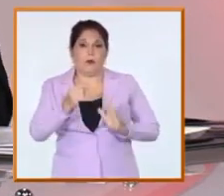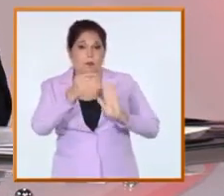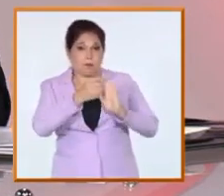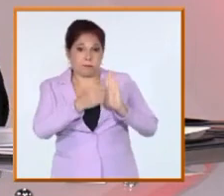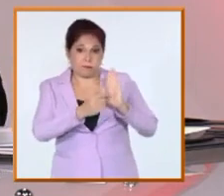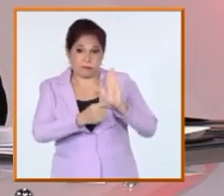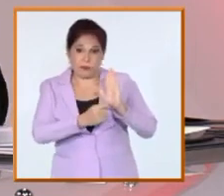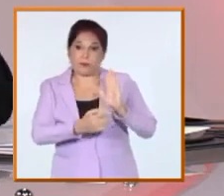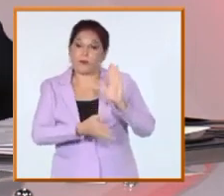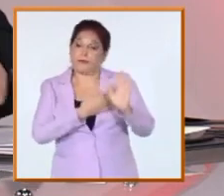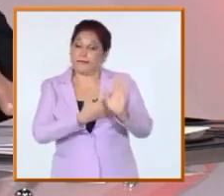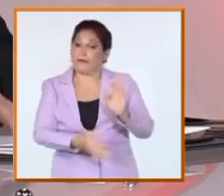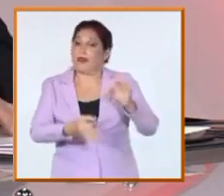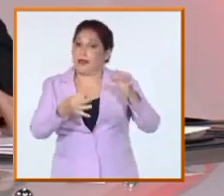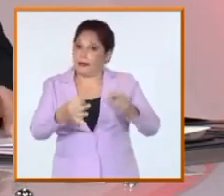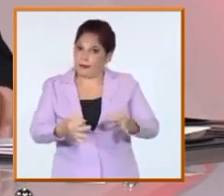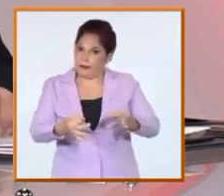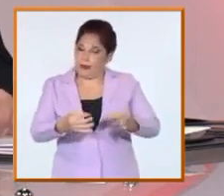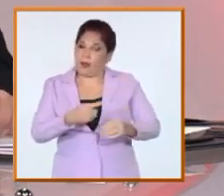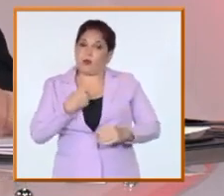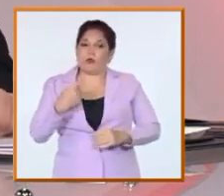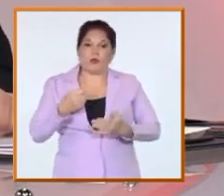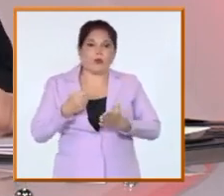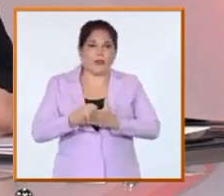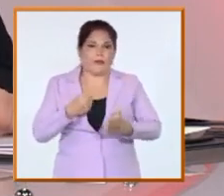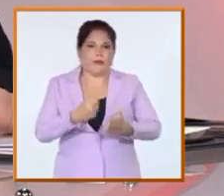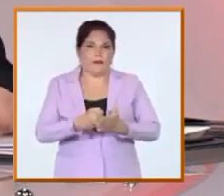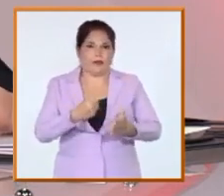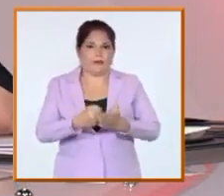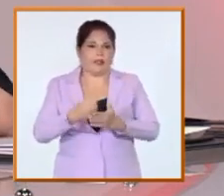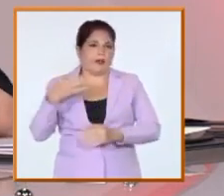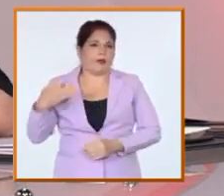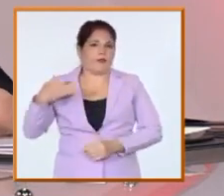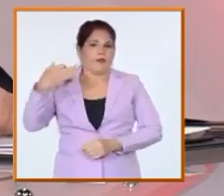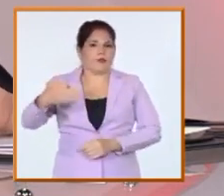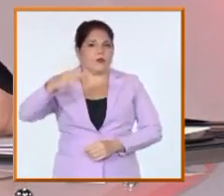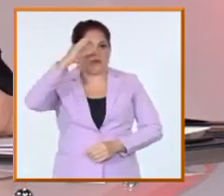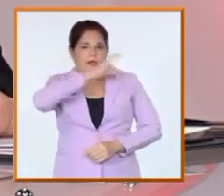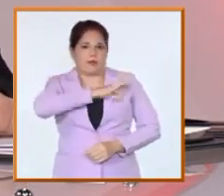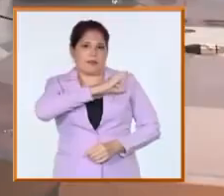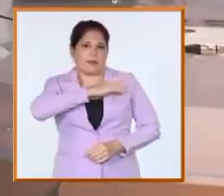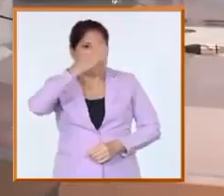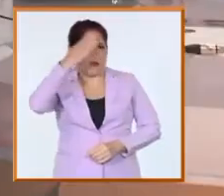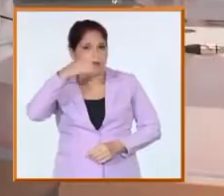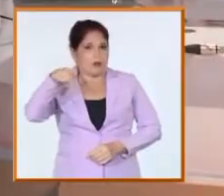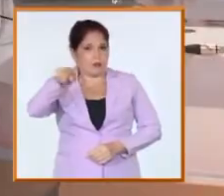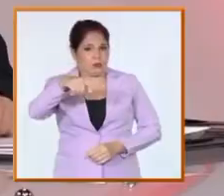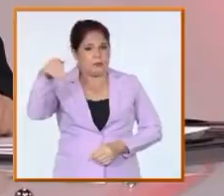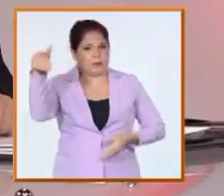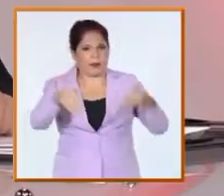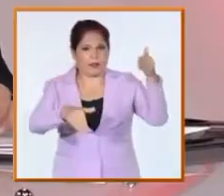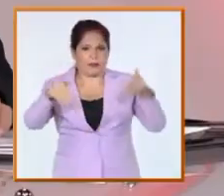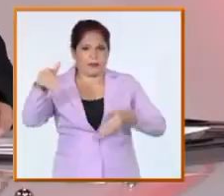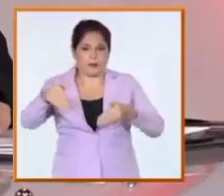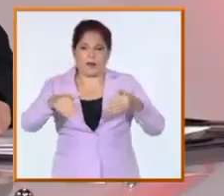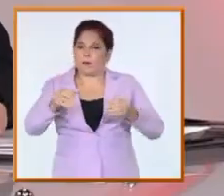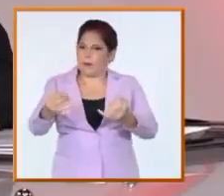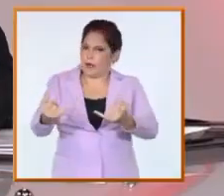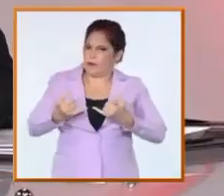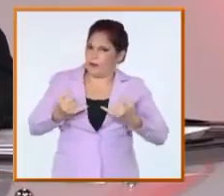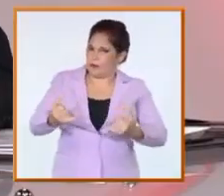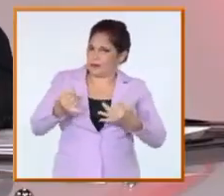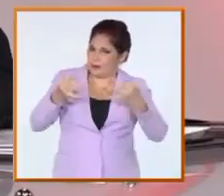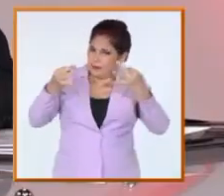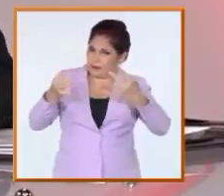esa realidad y de los desafíos que tendremos que enfrentar hacia el futuro Le agradezco muchísimo ministro por haber estado con nosotros por toda esta información de